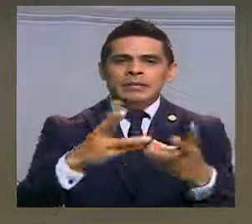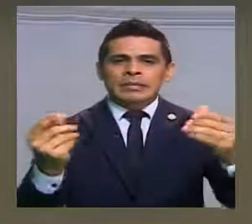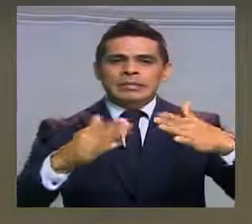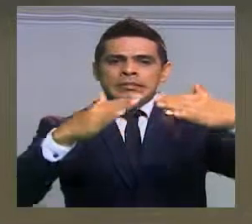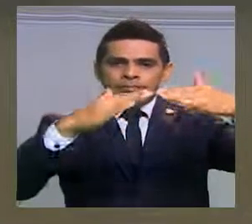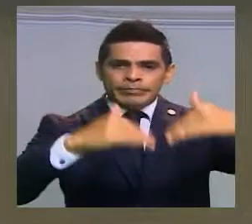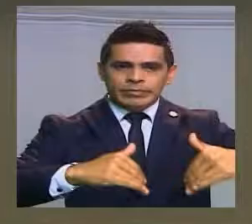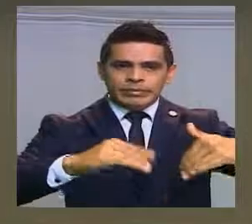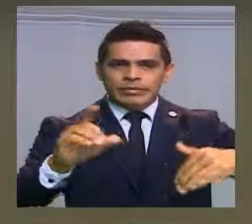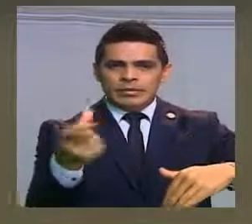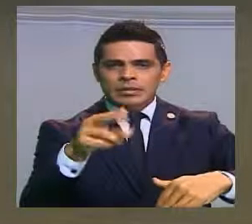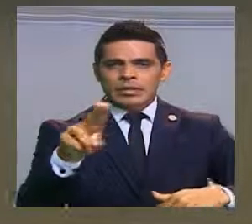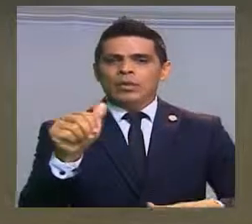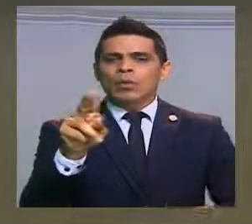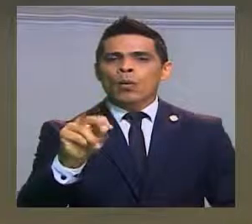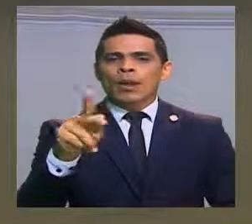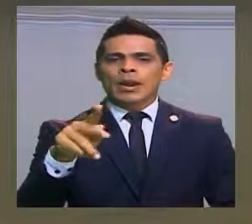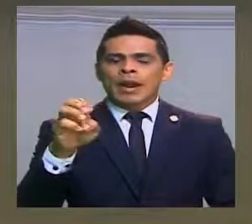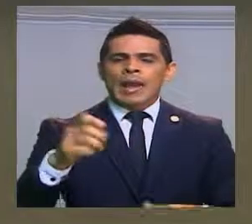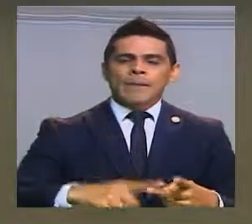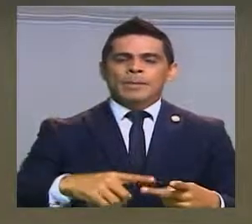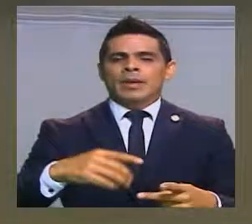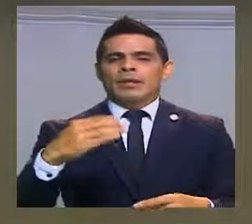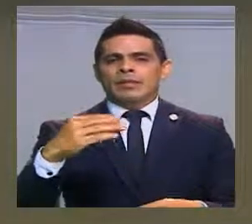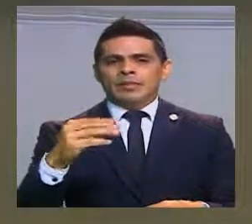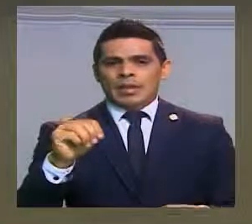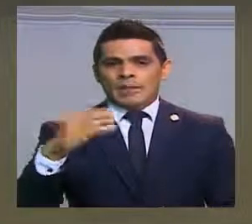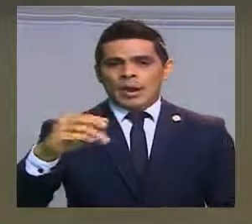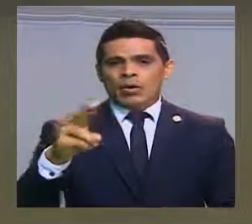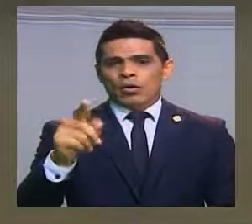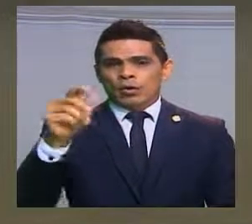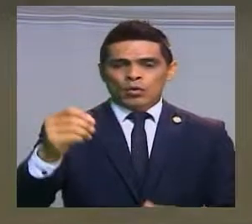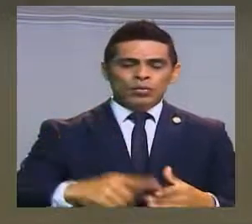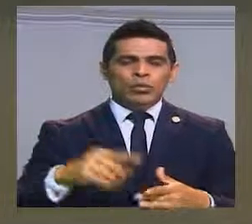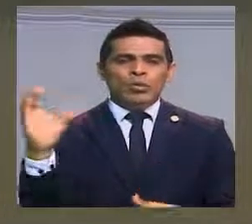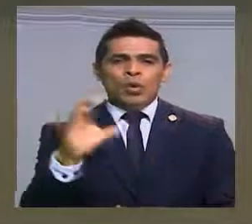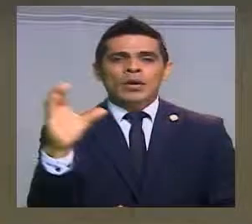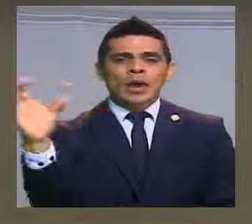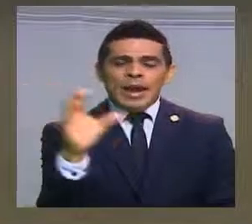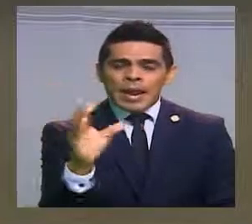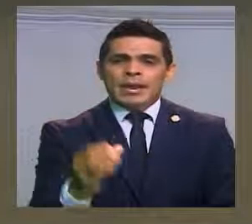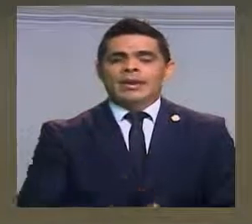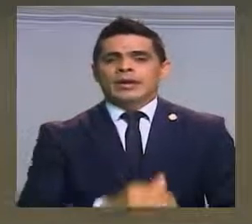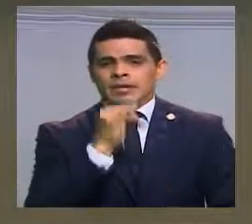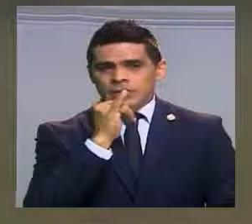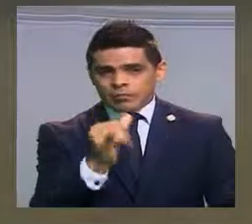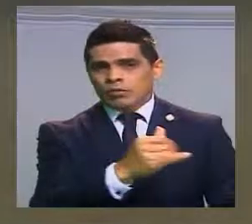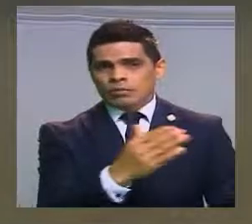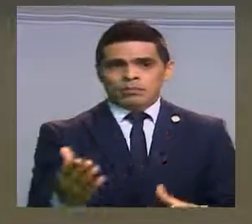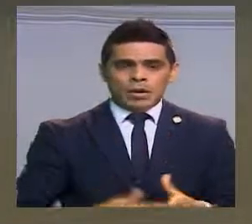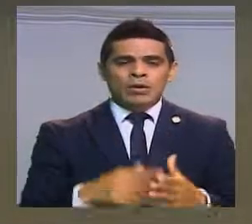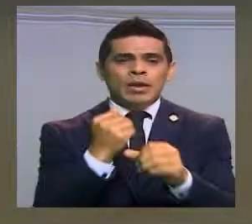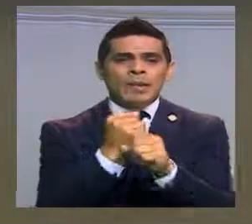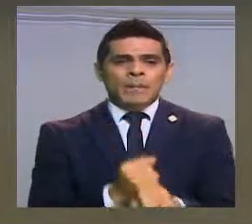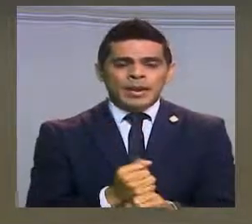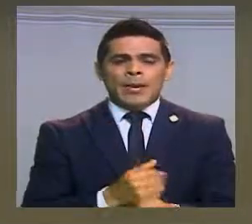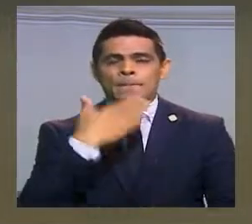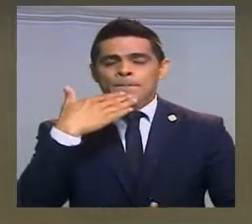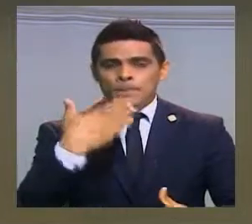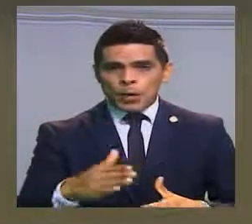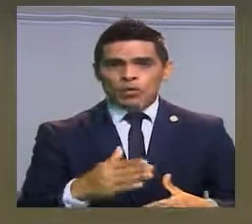del puente Guanape que comunica Macuto con Caracas. Autoridades locales indicaron que esperan reestructurar el paso lo